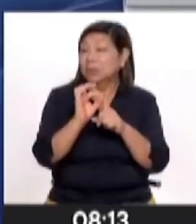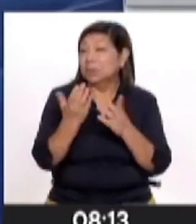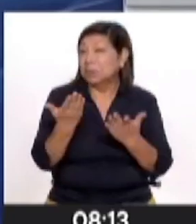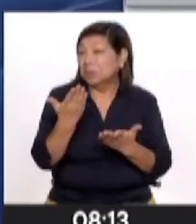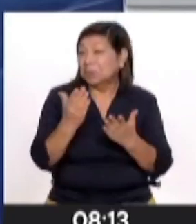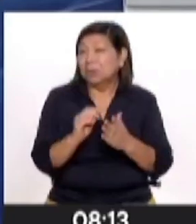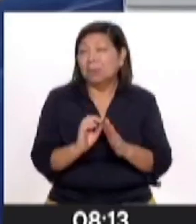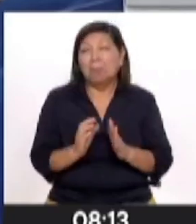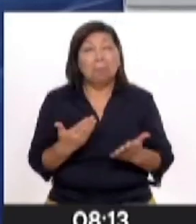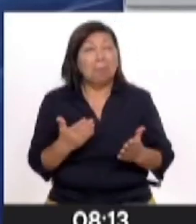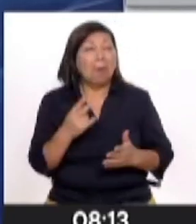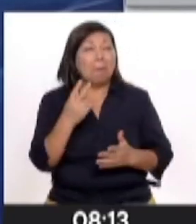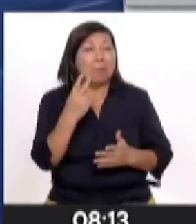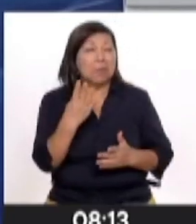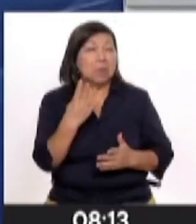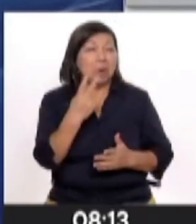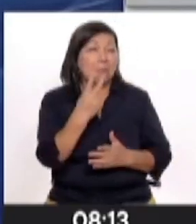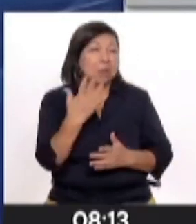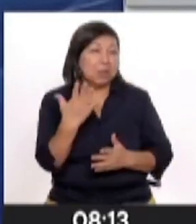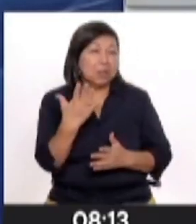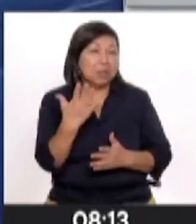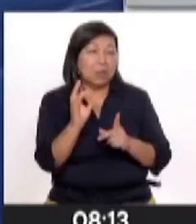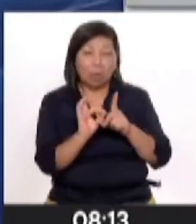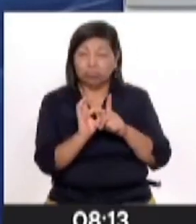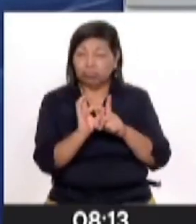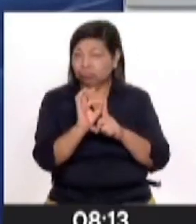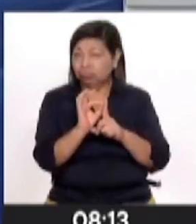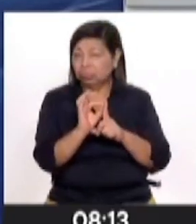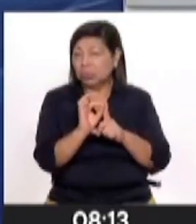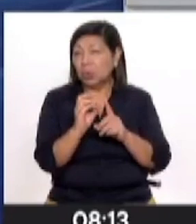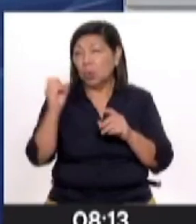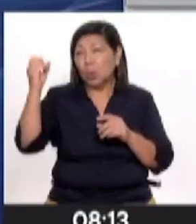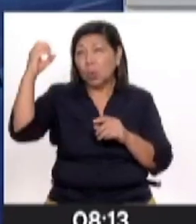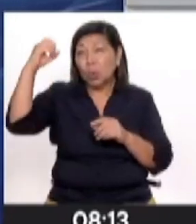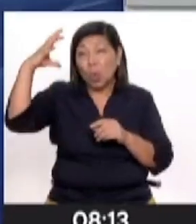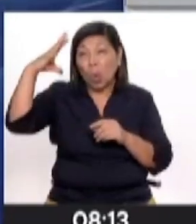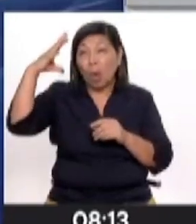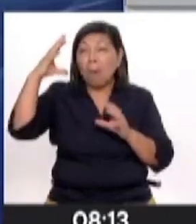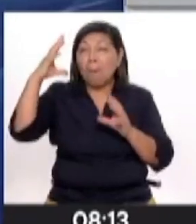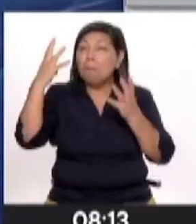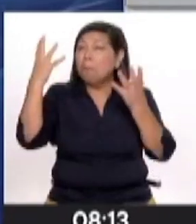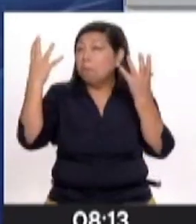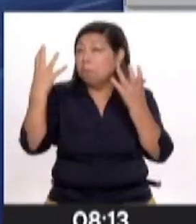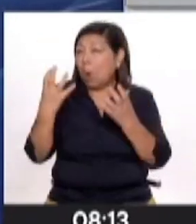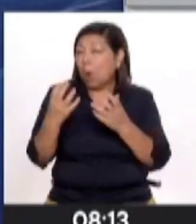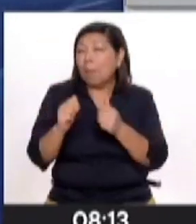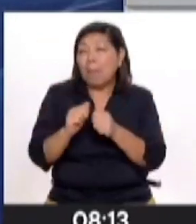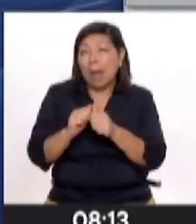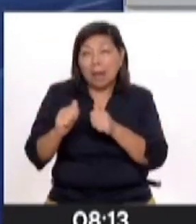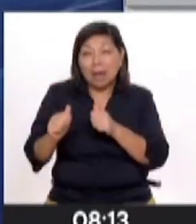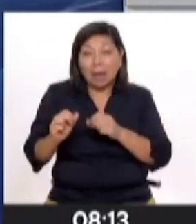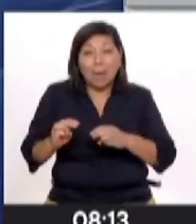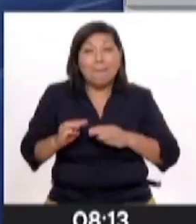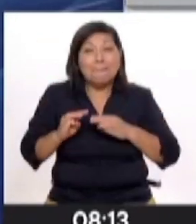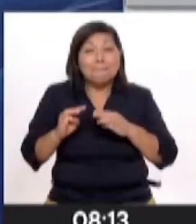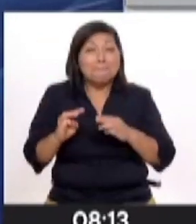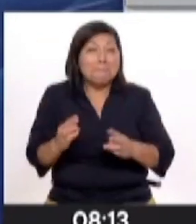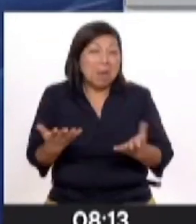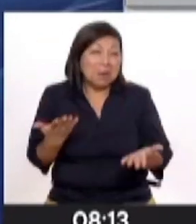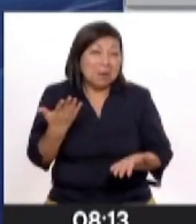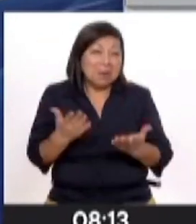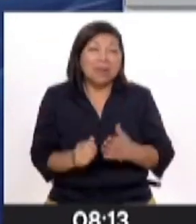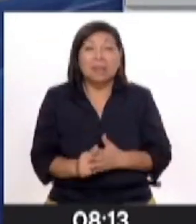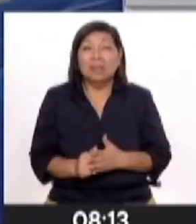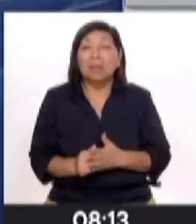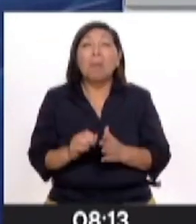van a estar próximos a los 24 o 25 grados. La probabilidad de brillo es baja, pero sobre todo para la zona más lejana al mar. Estamos hablando pues de lo